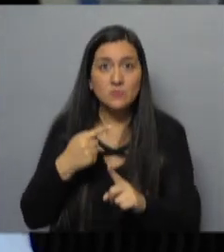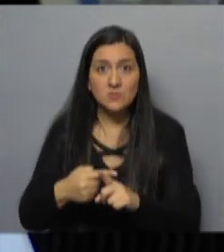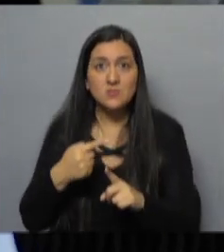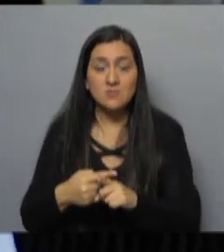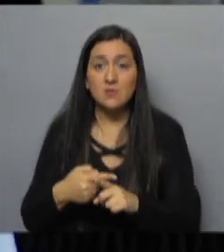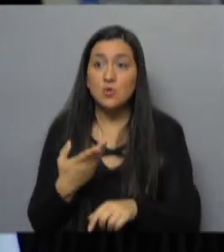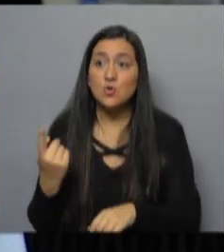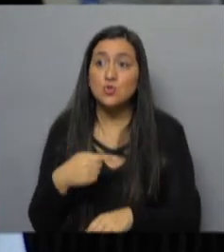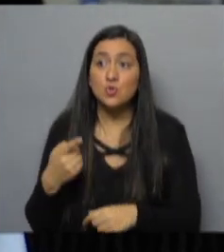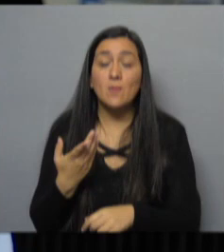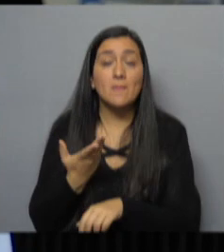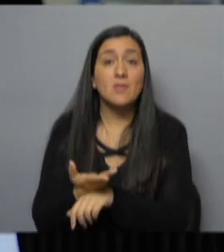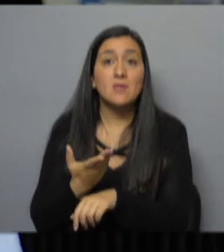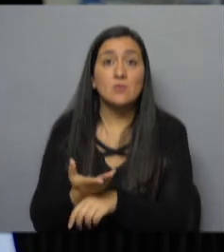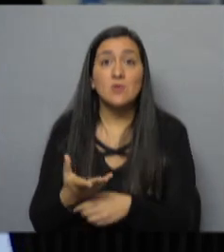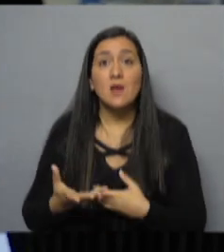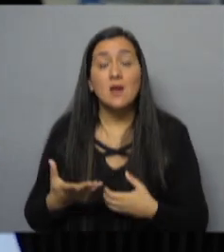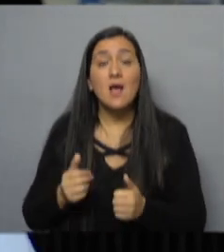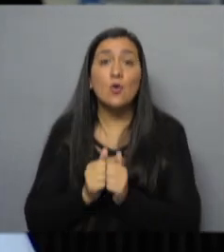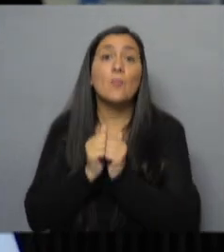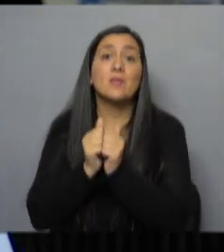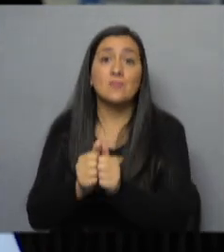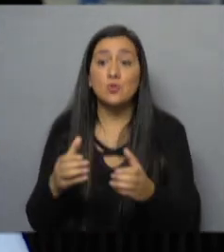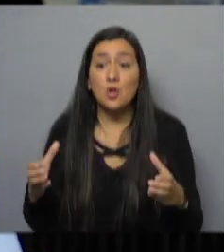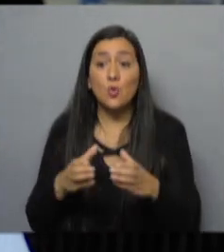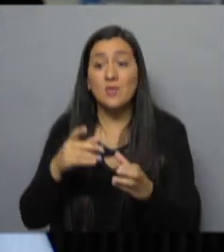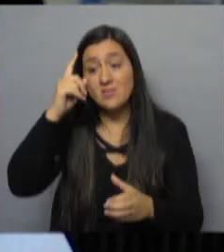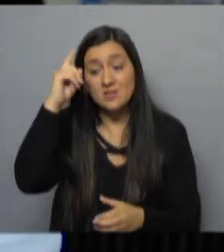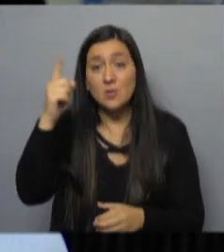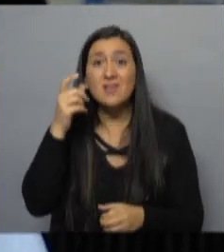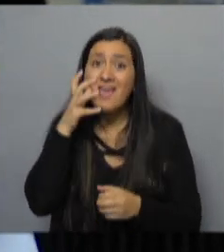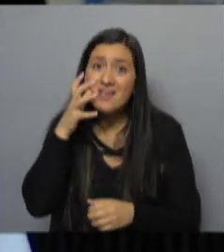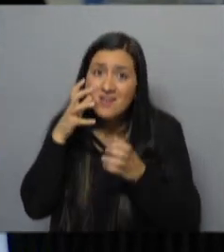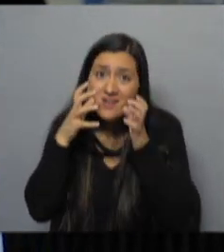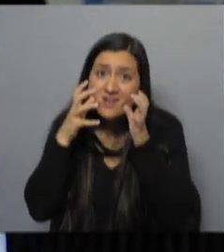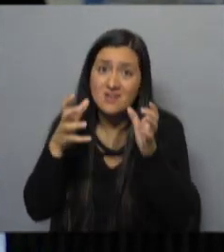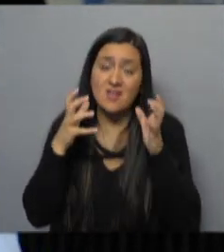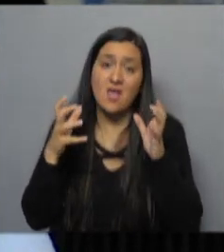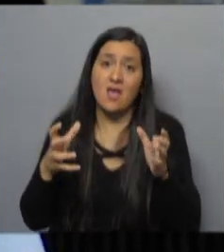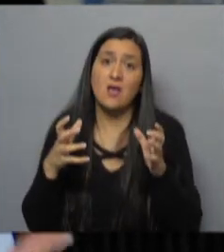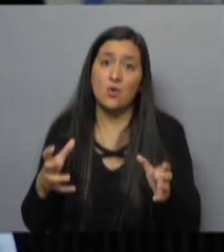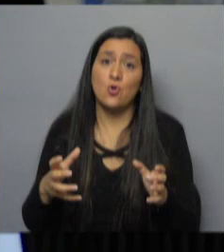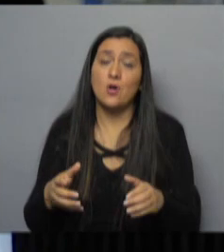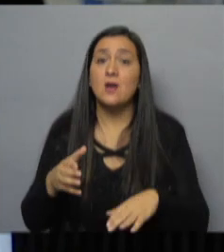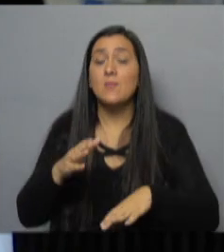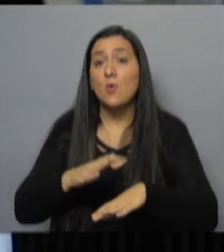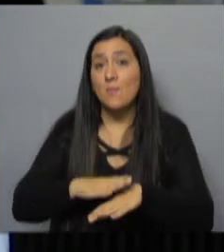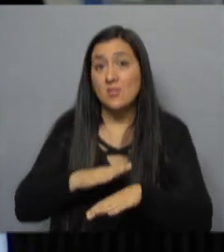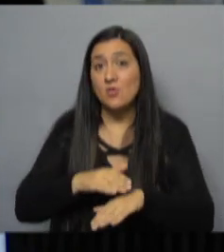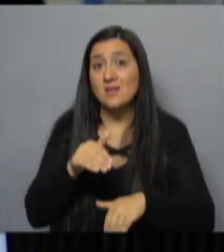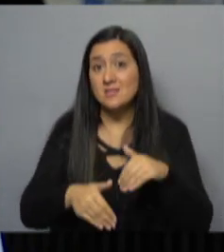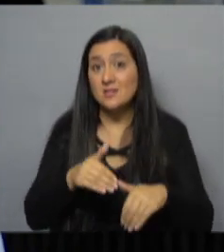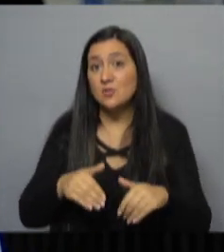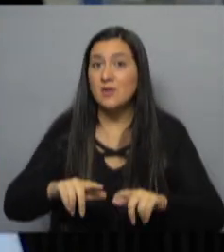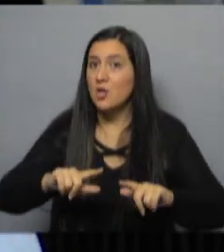pidiendo también el acompañamiento de la comunidad internacional por los riesgos que puede haber en la registraduría, el momento de las elecciones, para